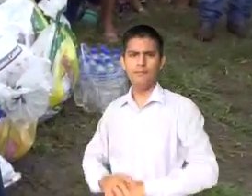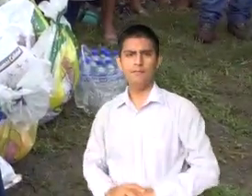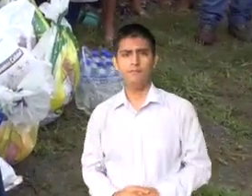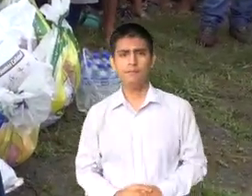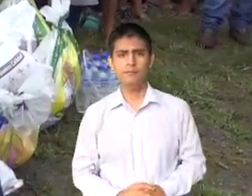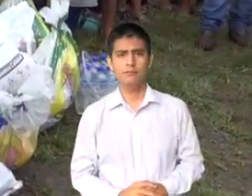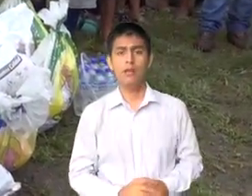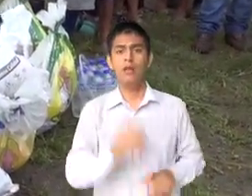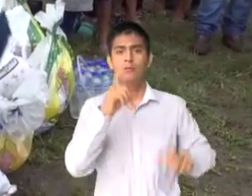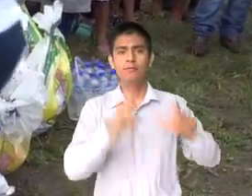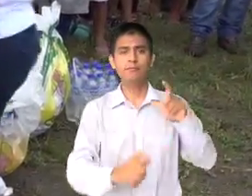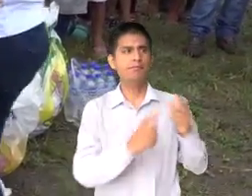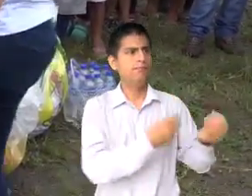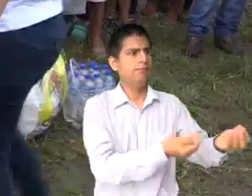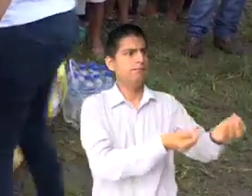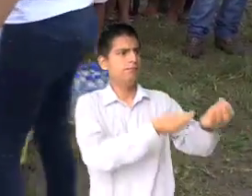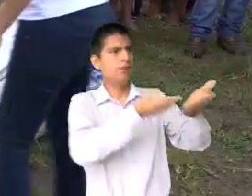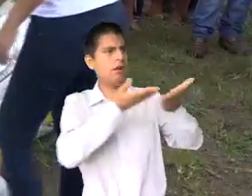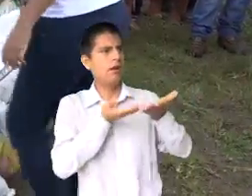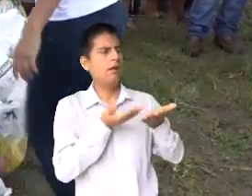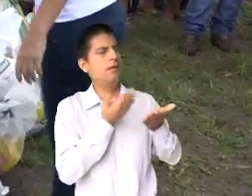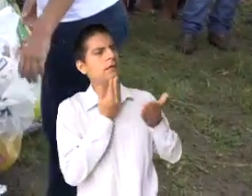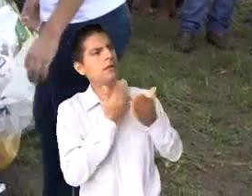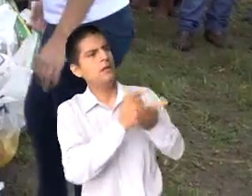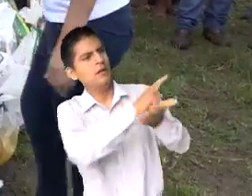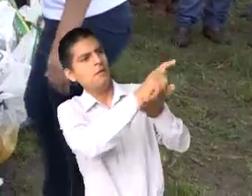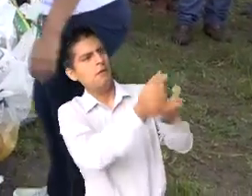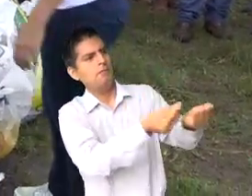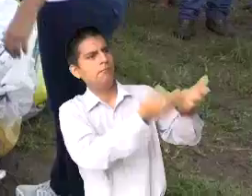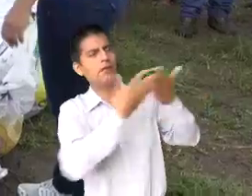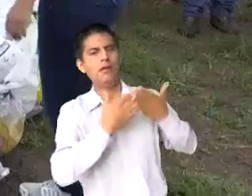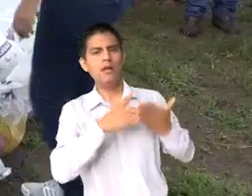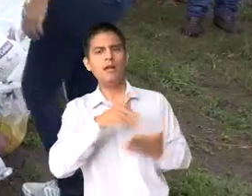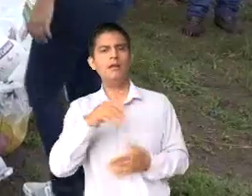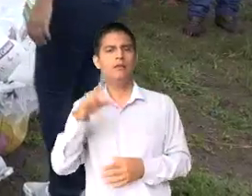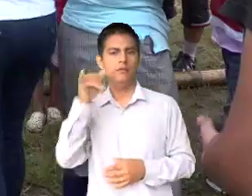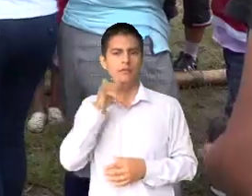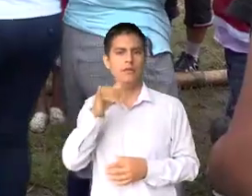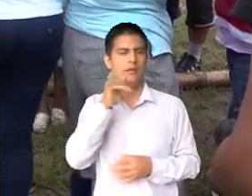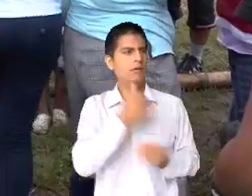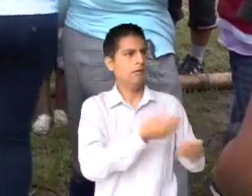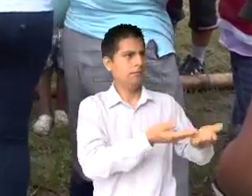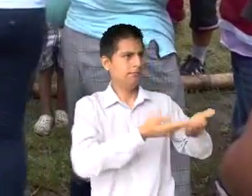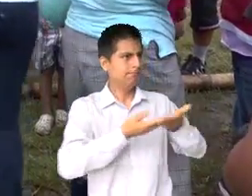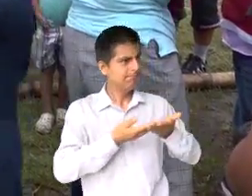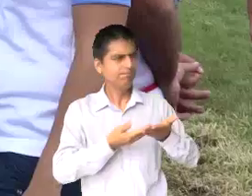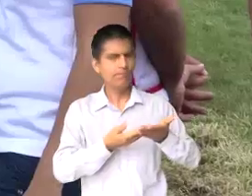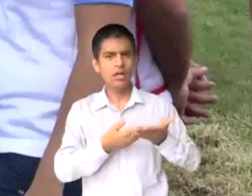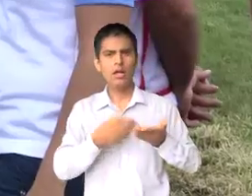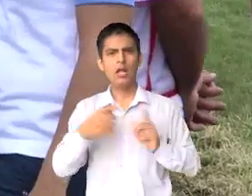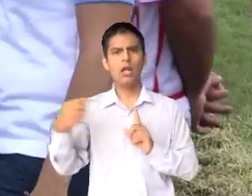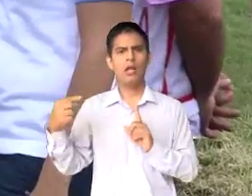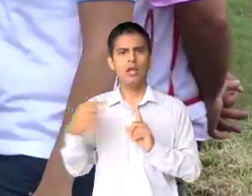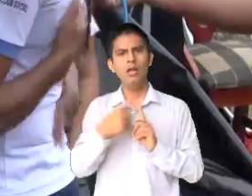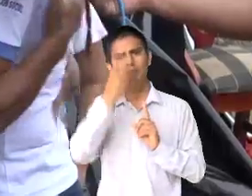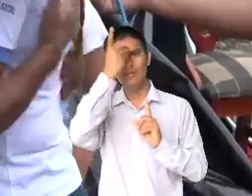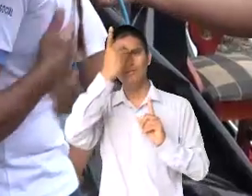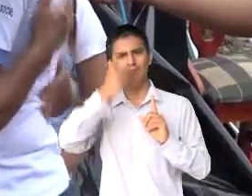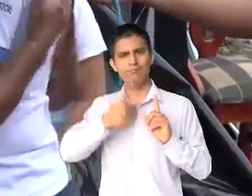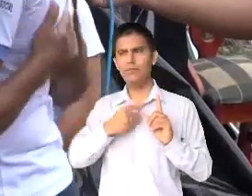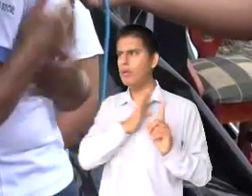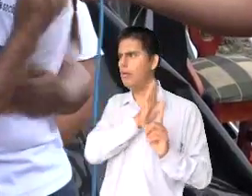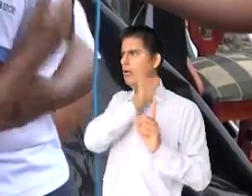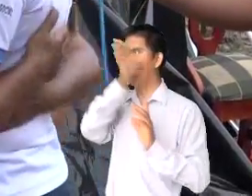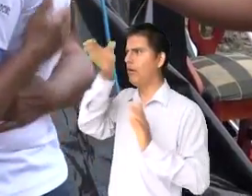Quien recibía fue la presidenta de la Unidad de Acción Social, señora Yadi Gómez, quien decidió estar juntos con quienes vivían horas